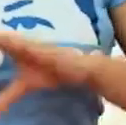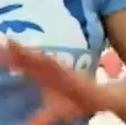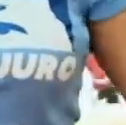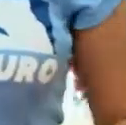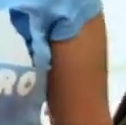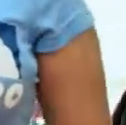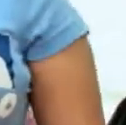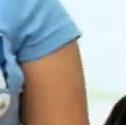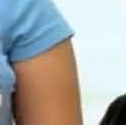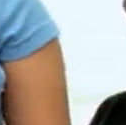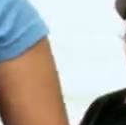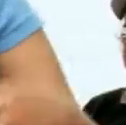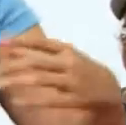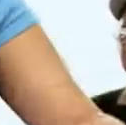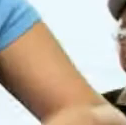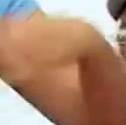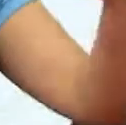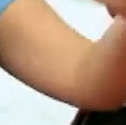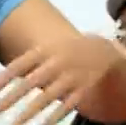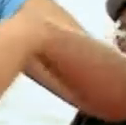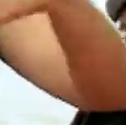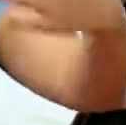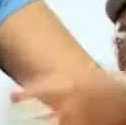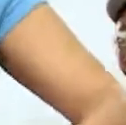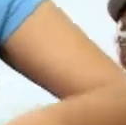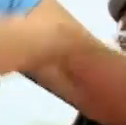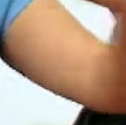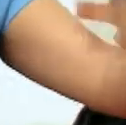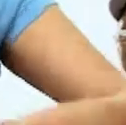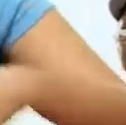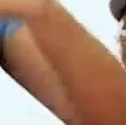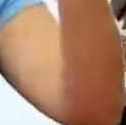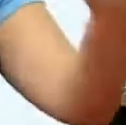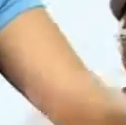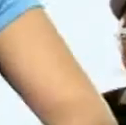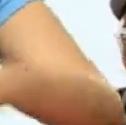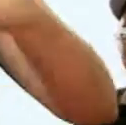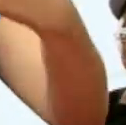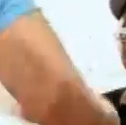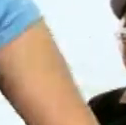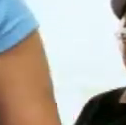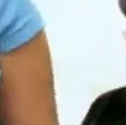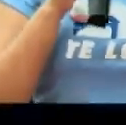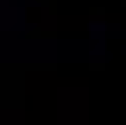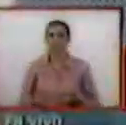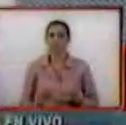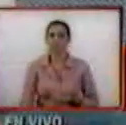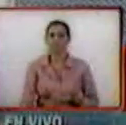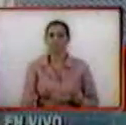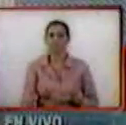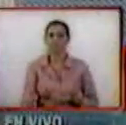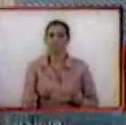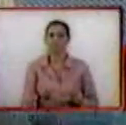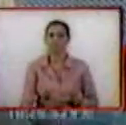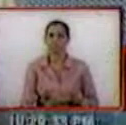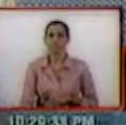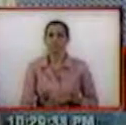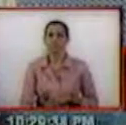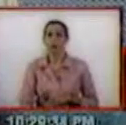poner toda la voluntad del mundo para ir junto a ustedes apoyándolos en la solución de sus problemas. Hay un